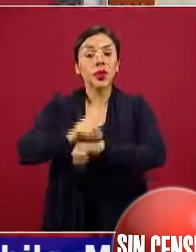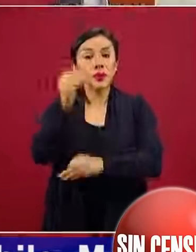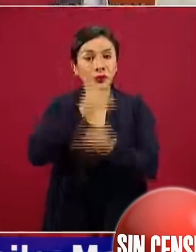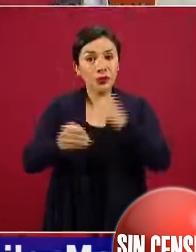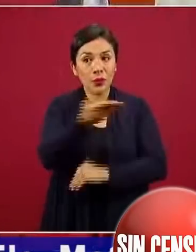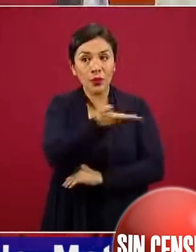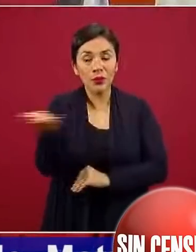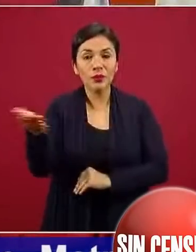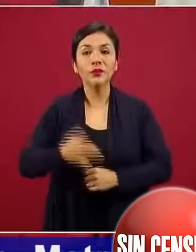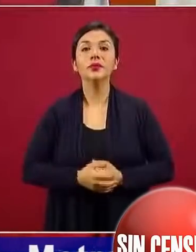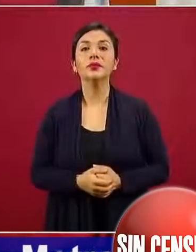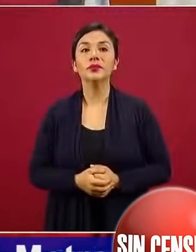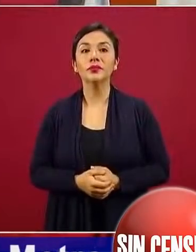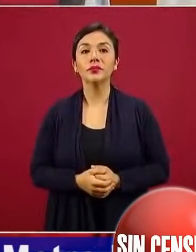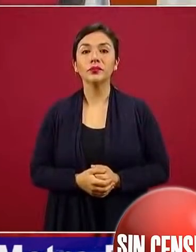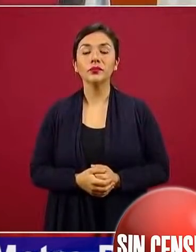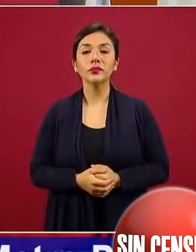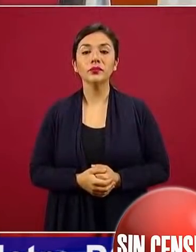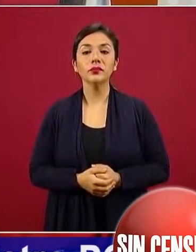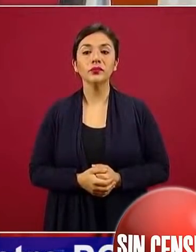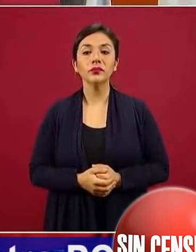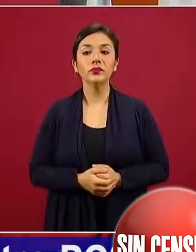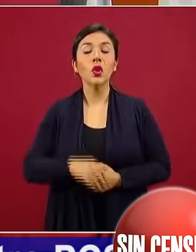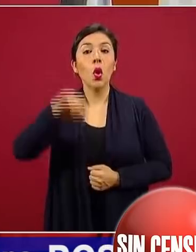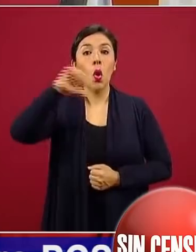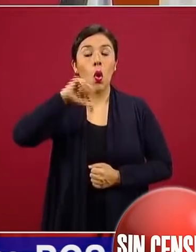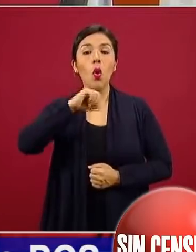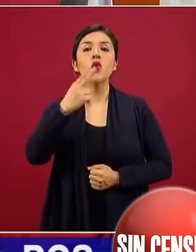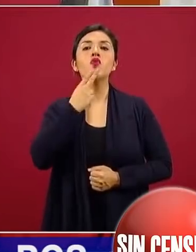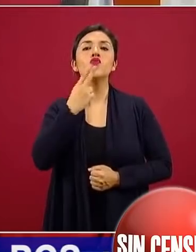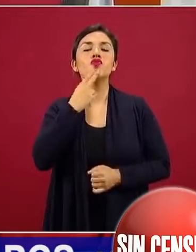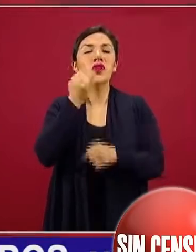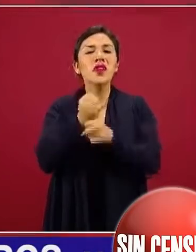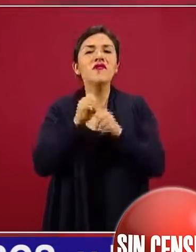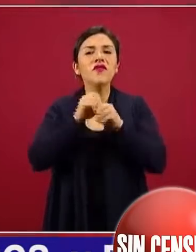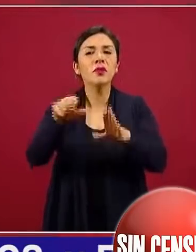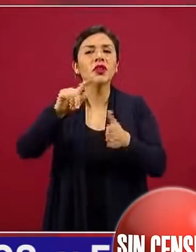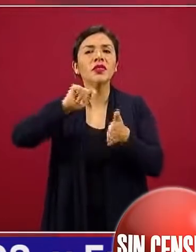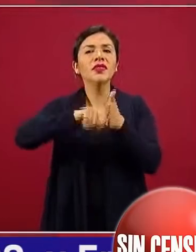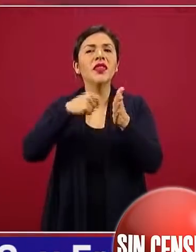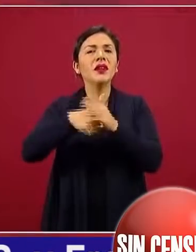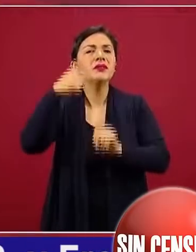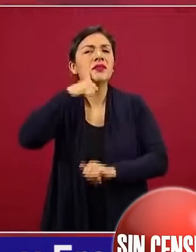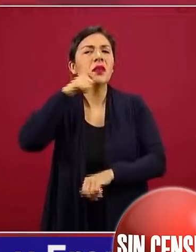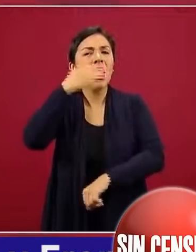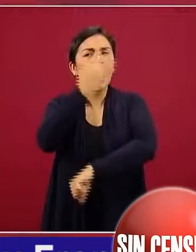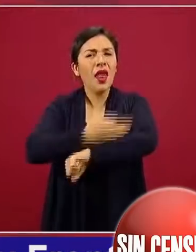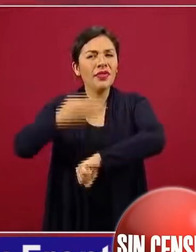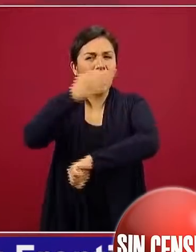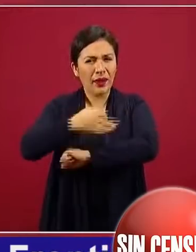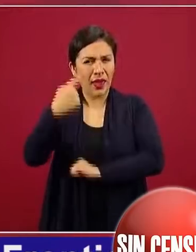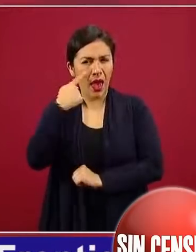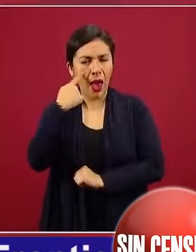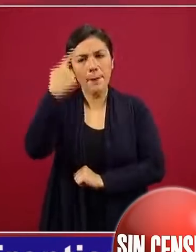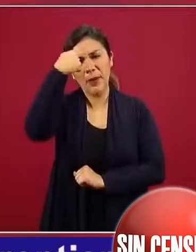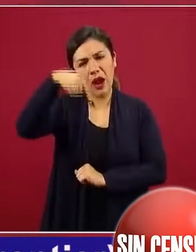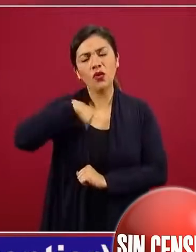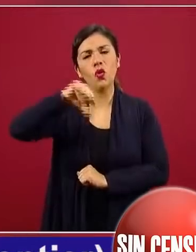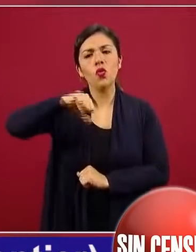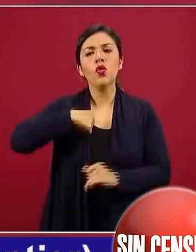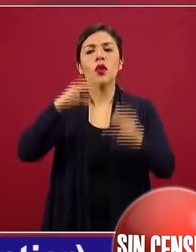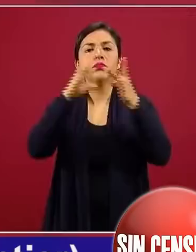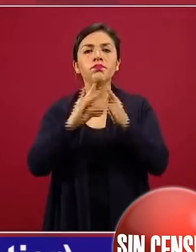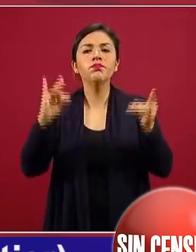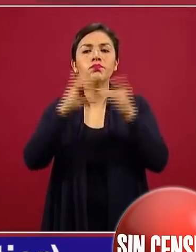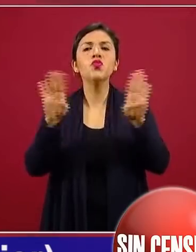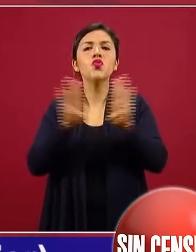todos ustedes. Vamos a utilizar el informe técnico que presentamos por las tardes para comentar el